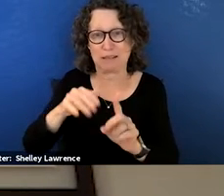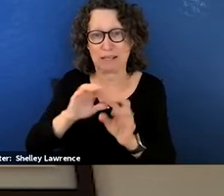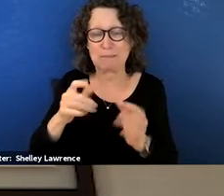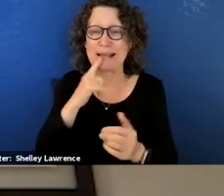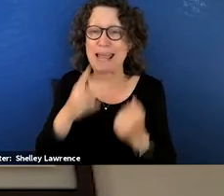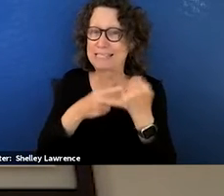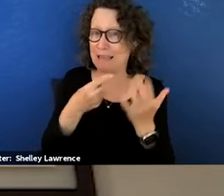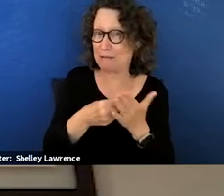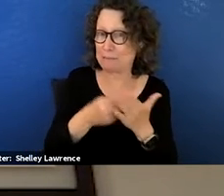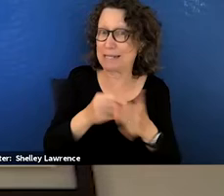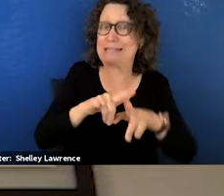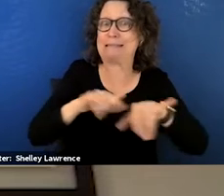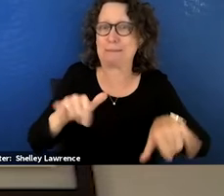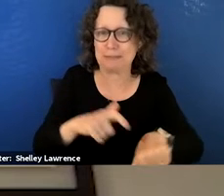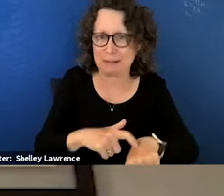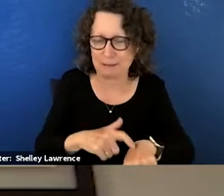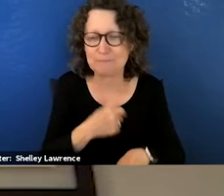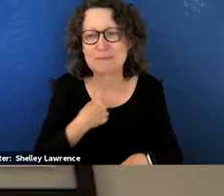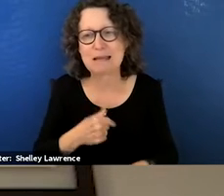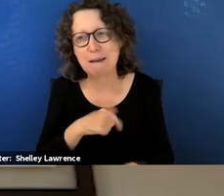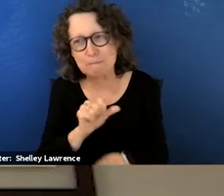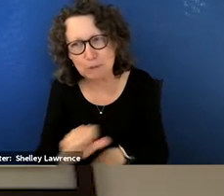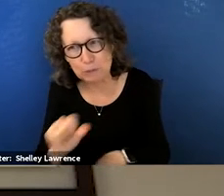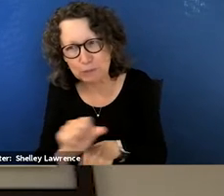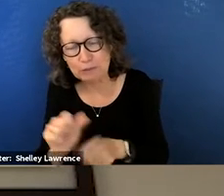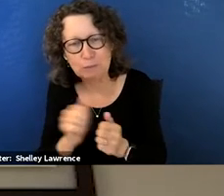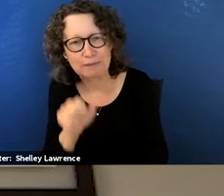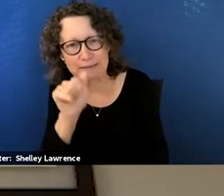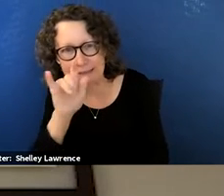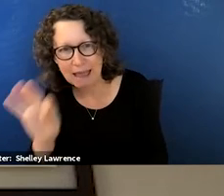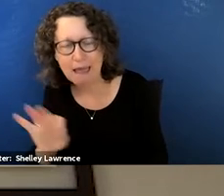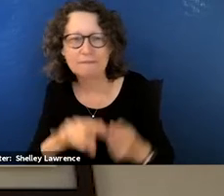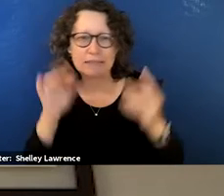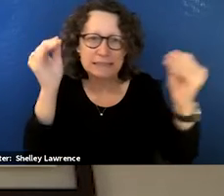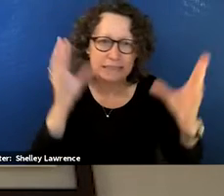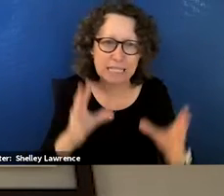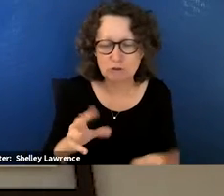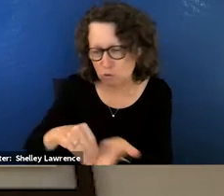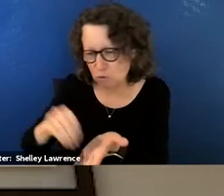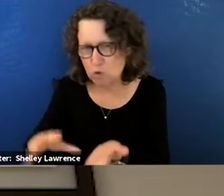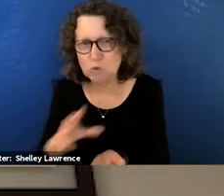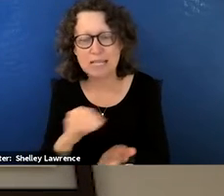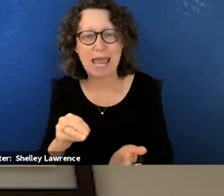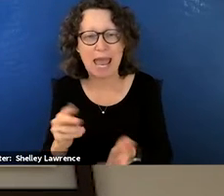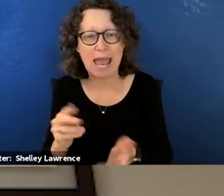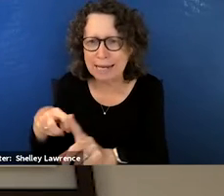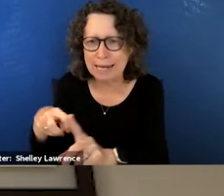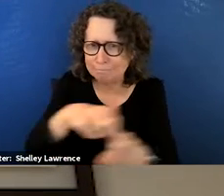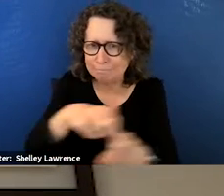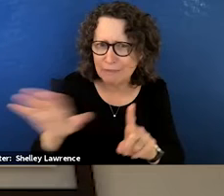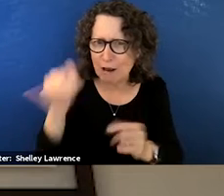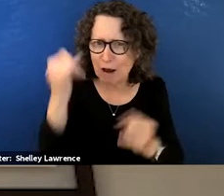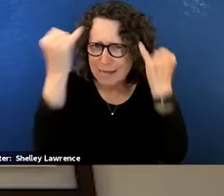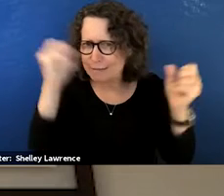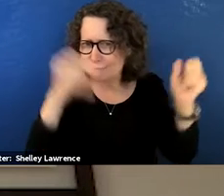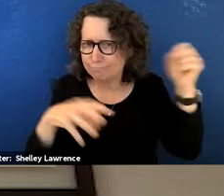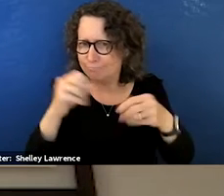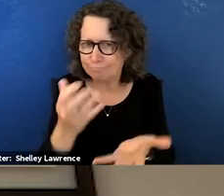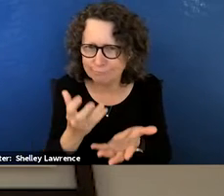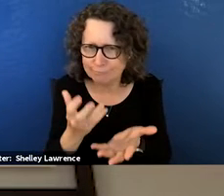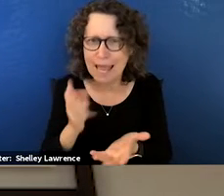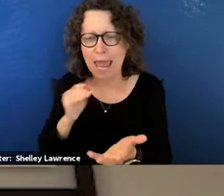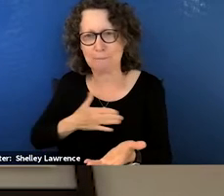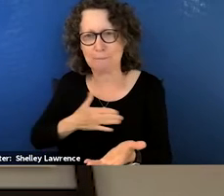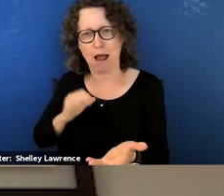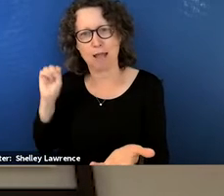de nuestro distrito y ahorrarle dinero al distrito. He estado trabajando con personal, los maestros y los estudiantes para ver